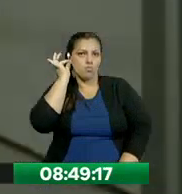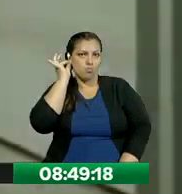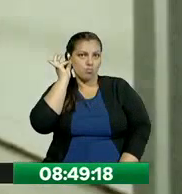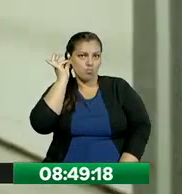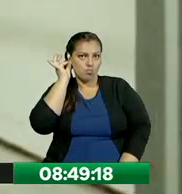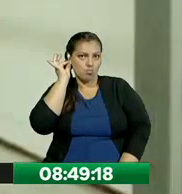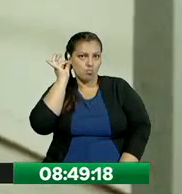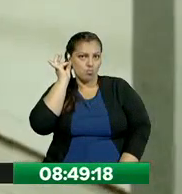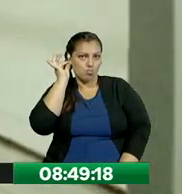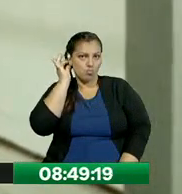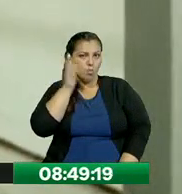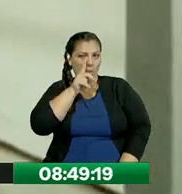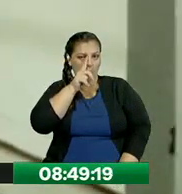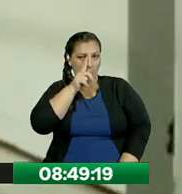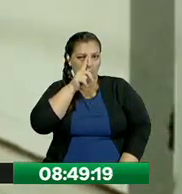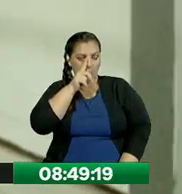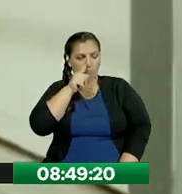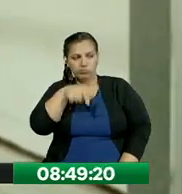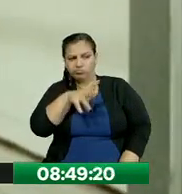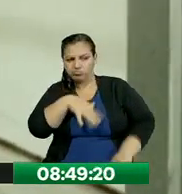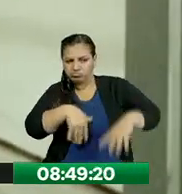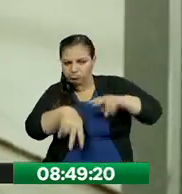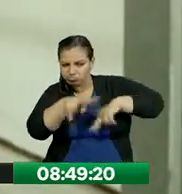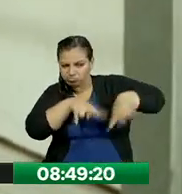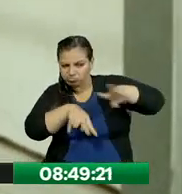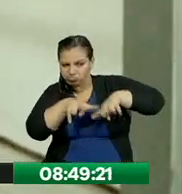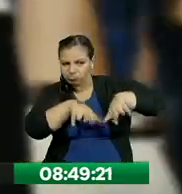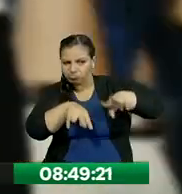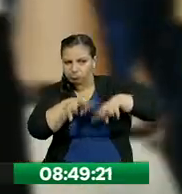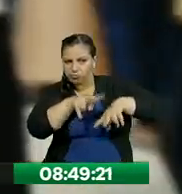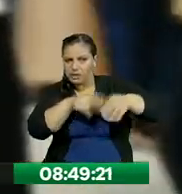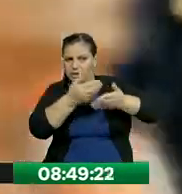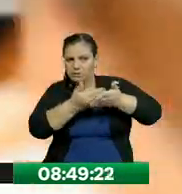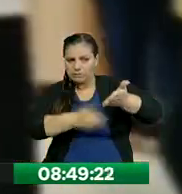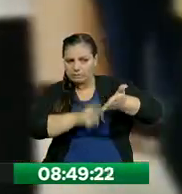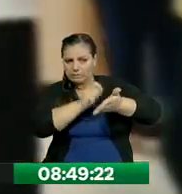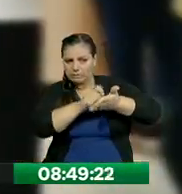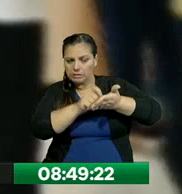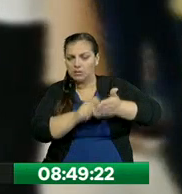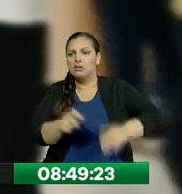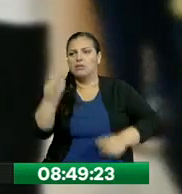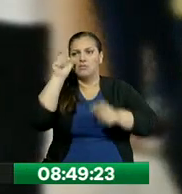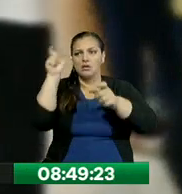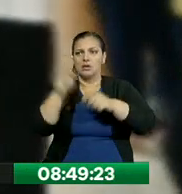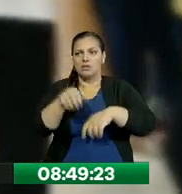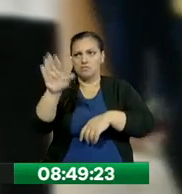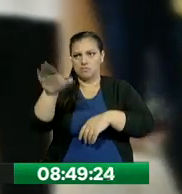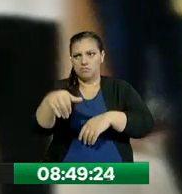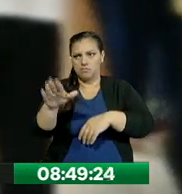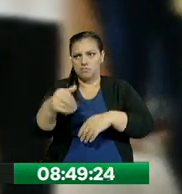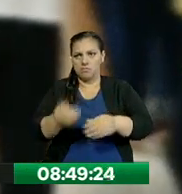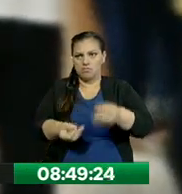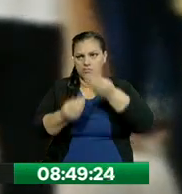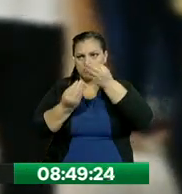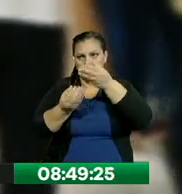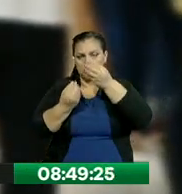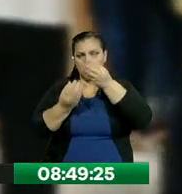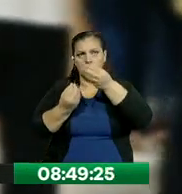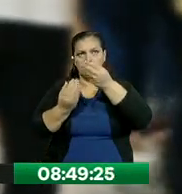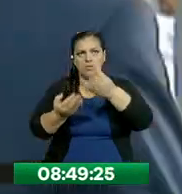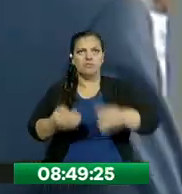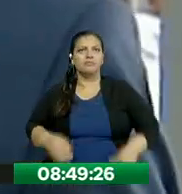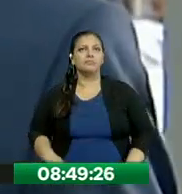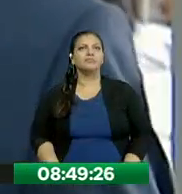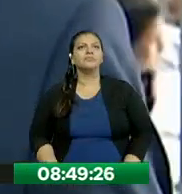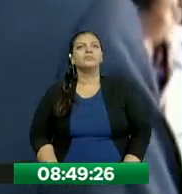reconocimiento. De ahí que la fiscalía agiliza los procesos. Dentro de los próximos días se daría una nueva diligencia. El día de hoy nos